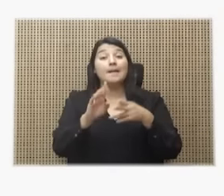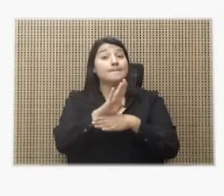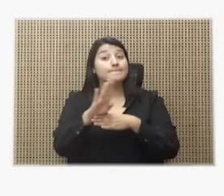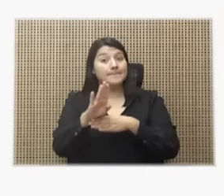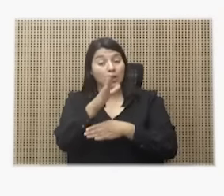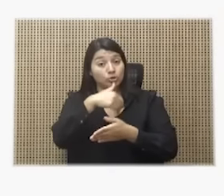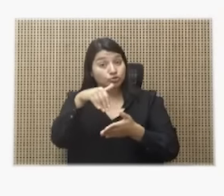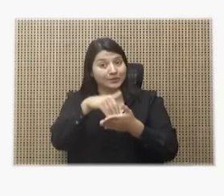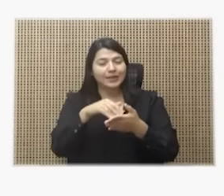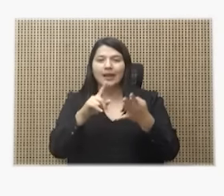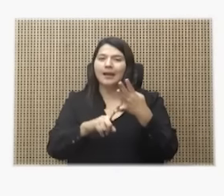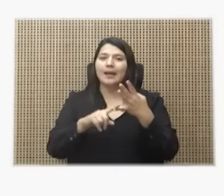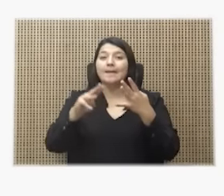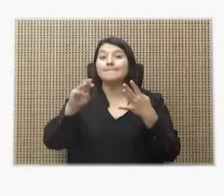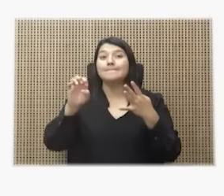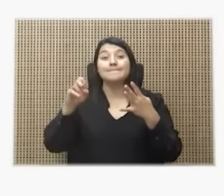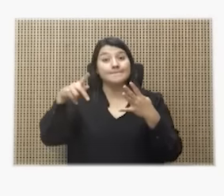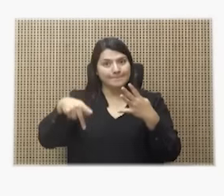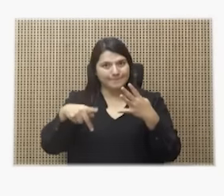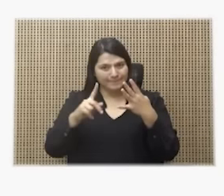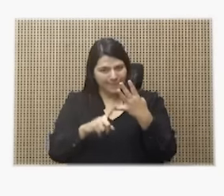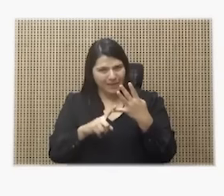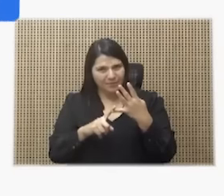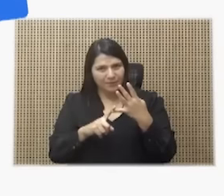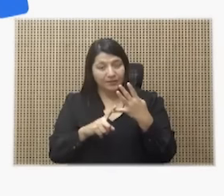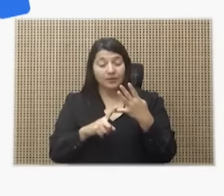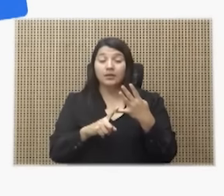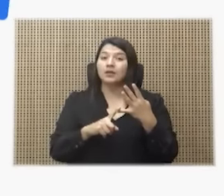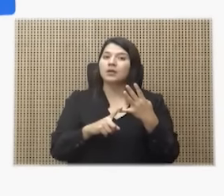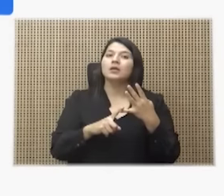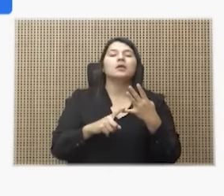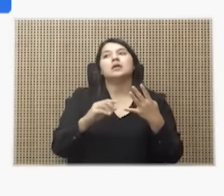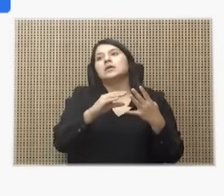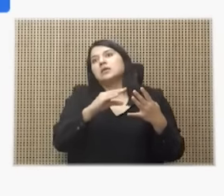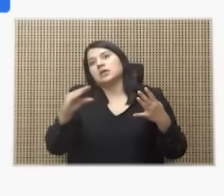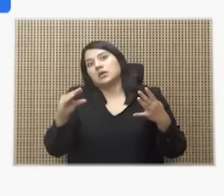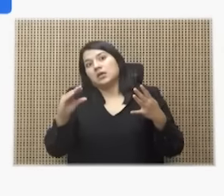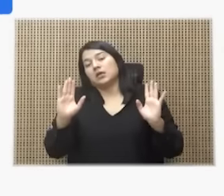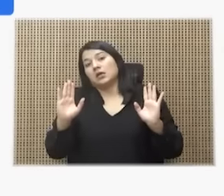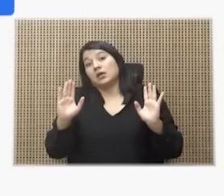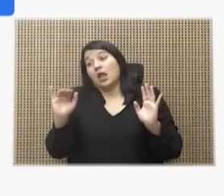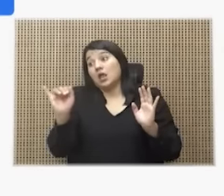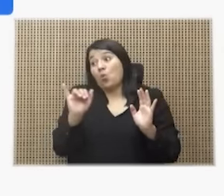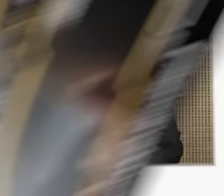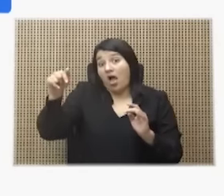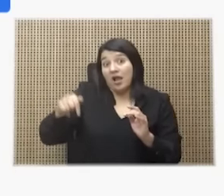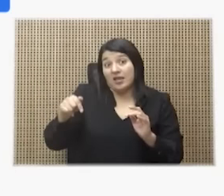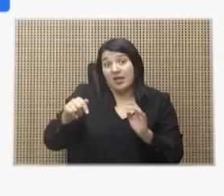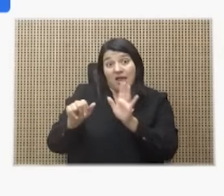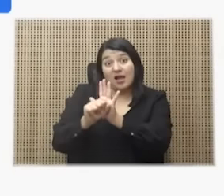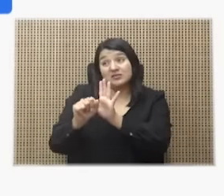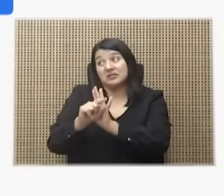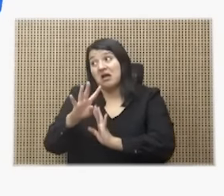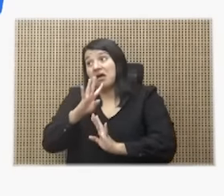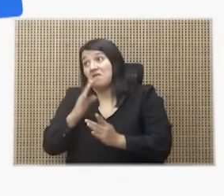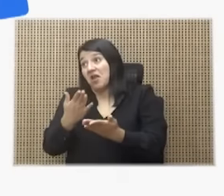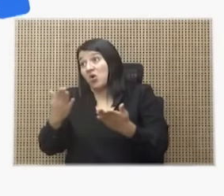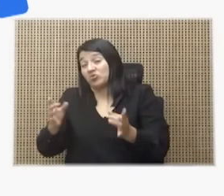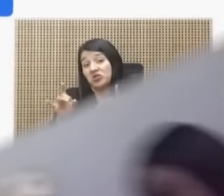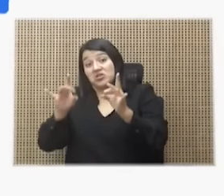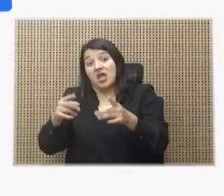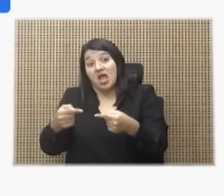Central y el Ministerio de Educación Pública, a pesar de las barbaridades que hablan en este Congreso y en este plenario en